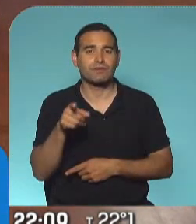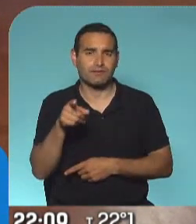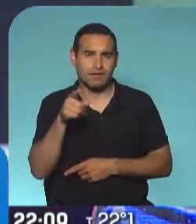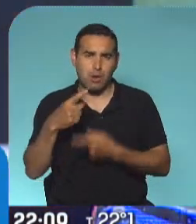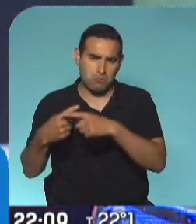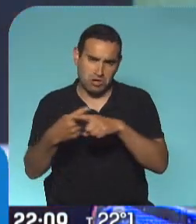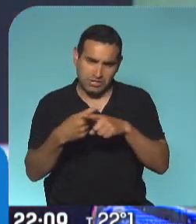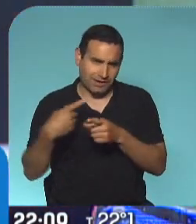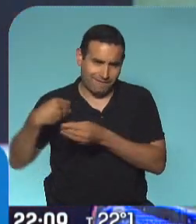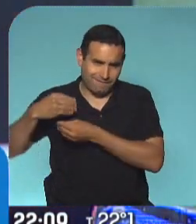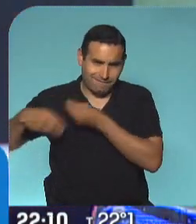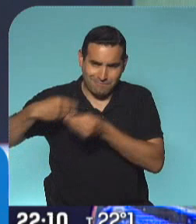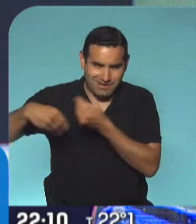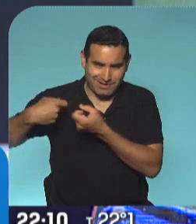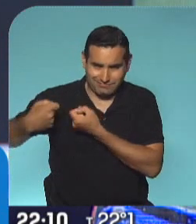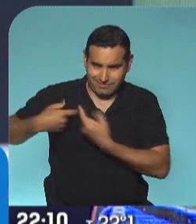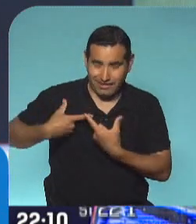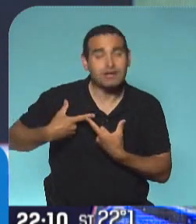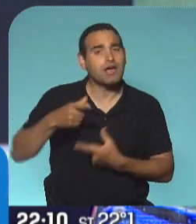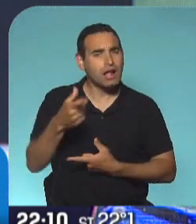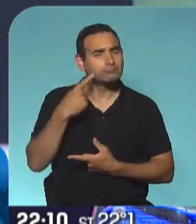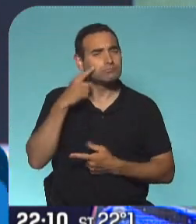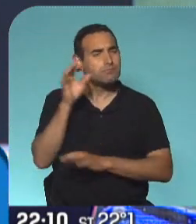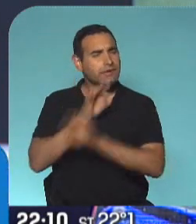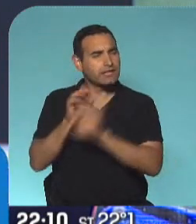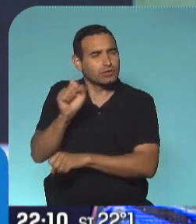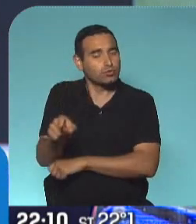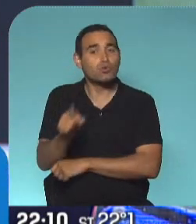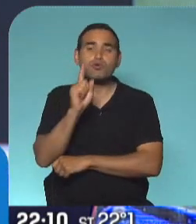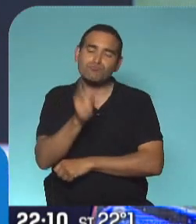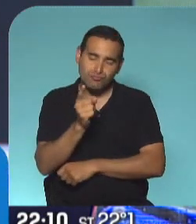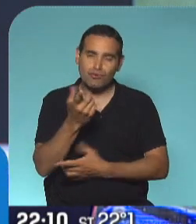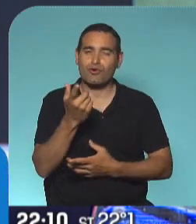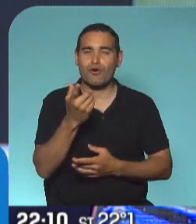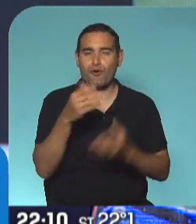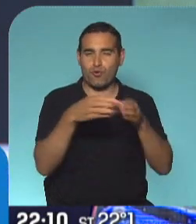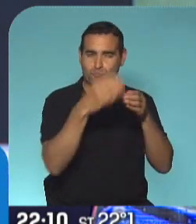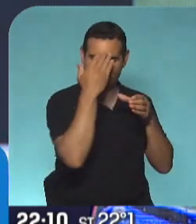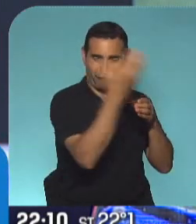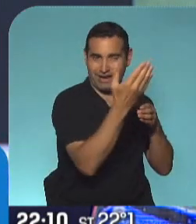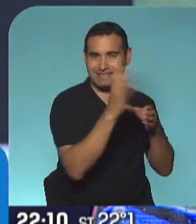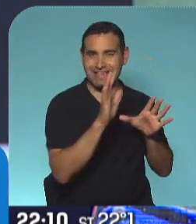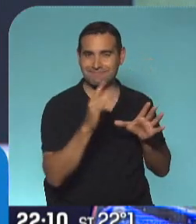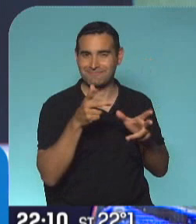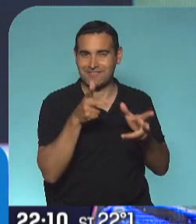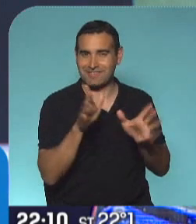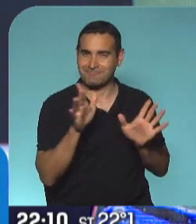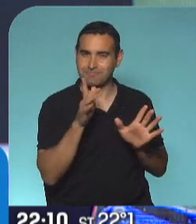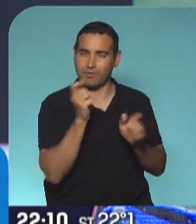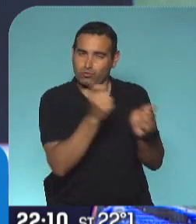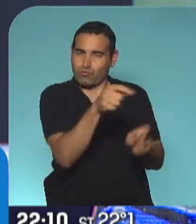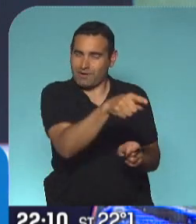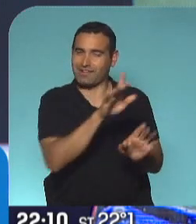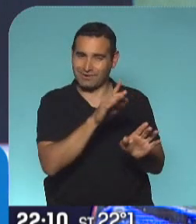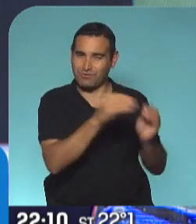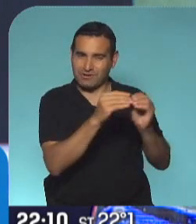política. Así que esa fue un poquito su estrategia. Igualmente también el Frente Amplio, que no es no me corresponde hablar para pasarle la palabra a